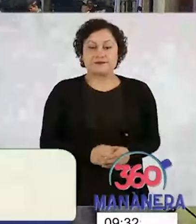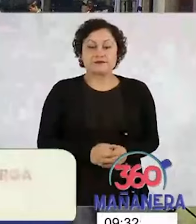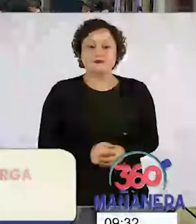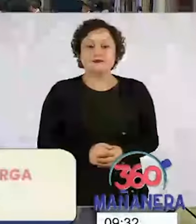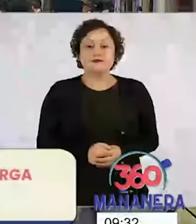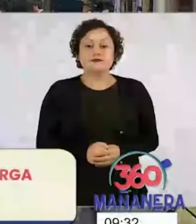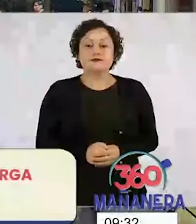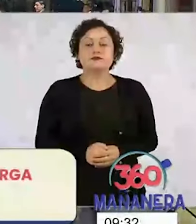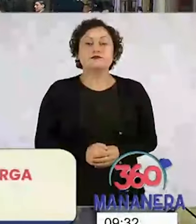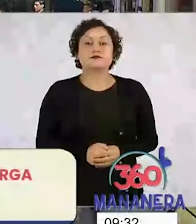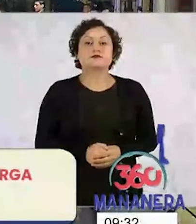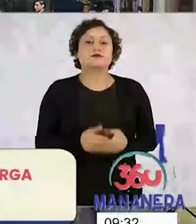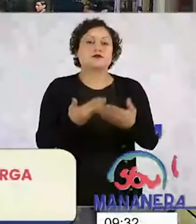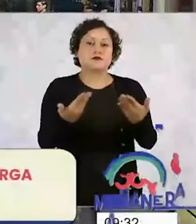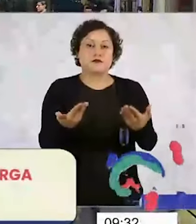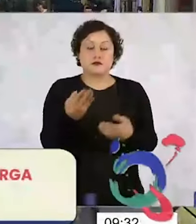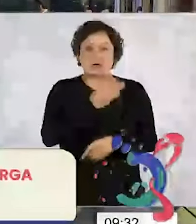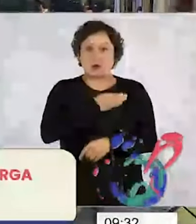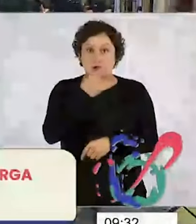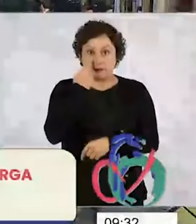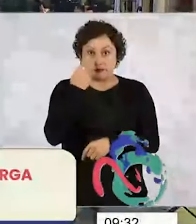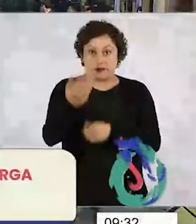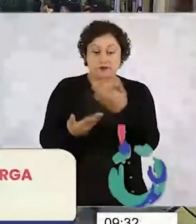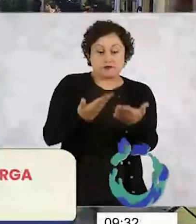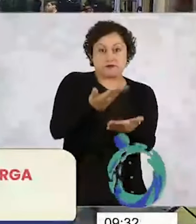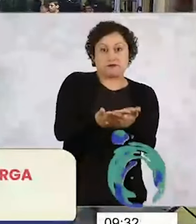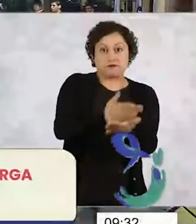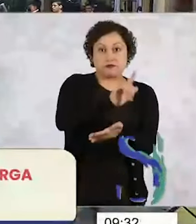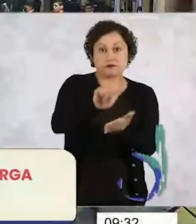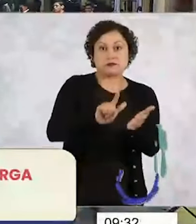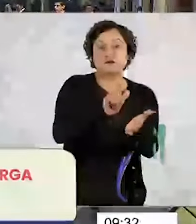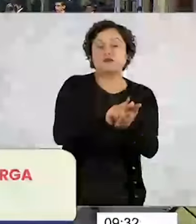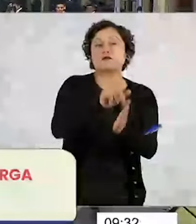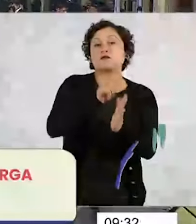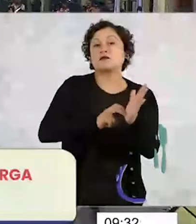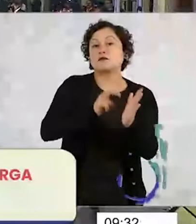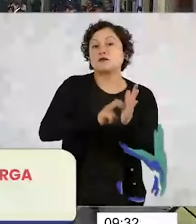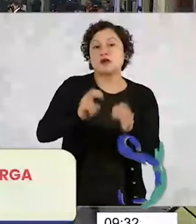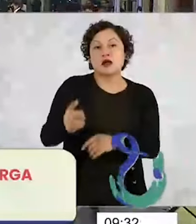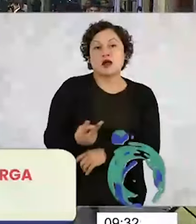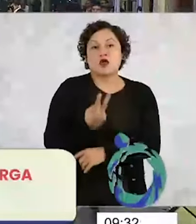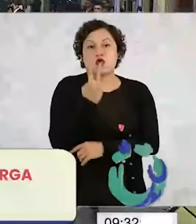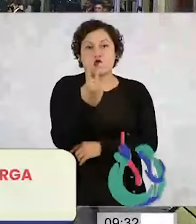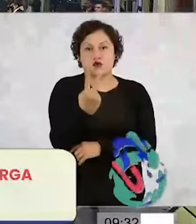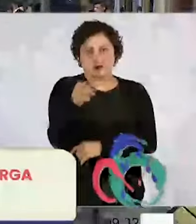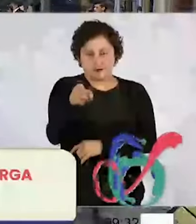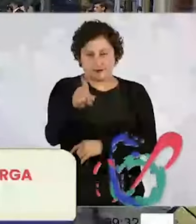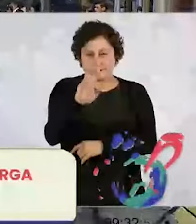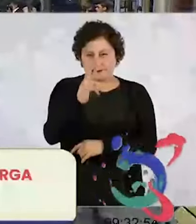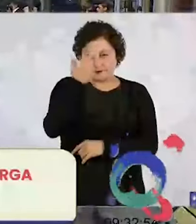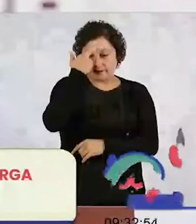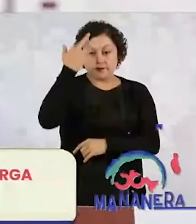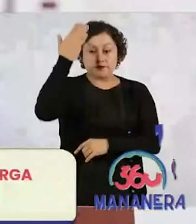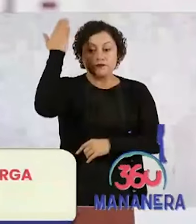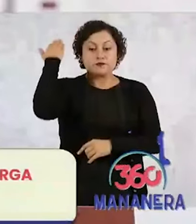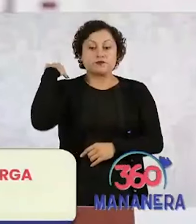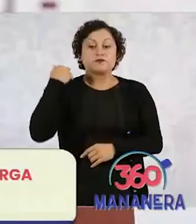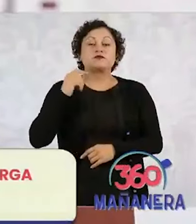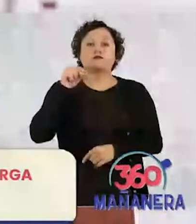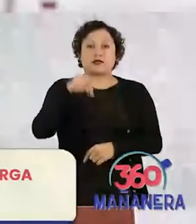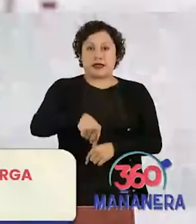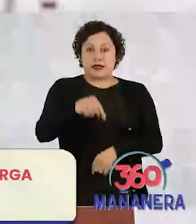bueno son dos reformas la primera si ustedes recuerdan en esta en